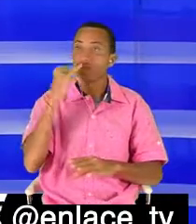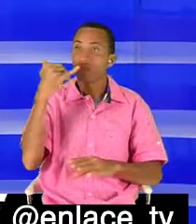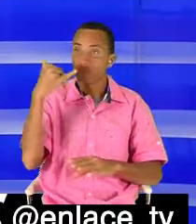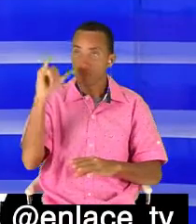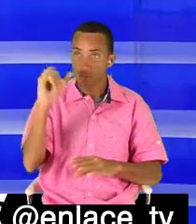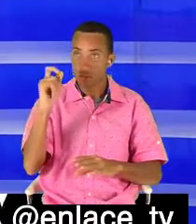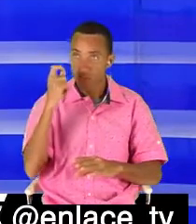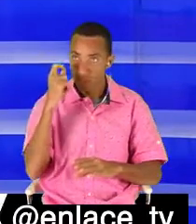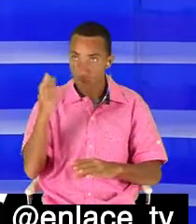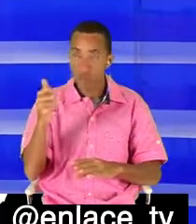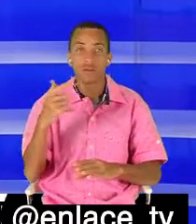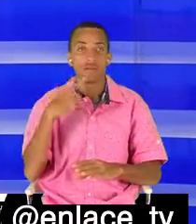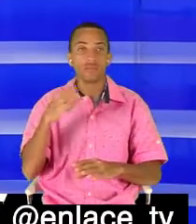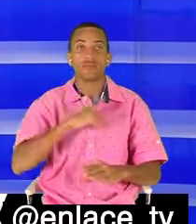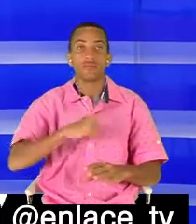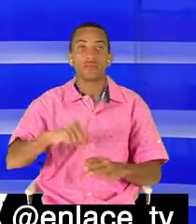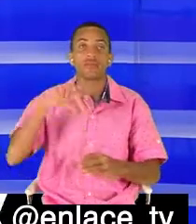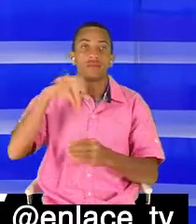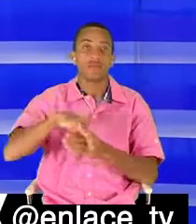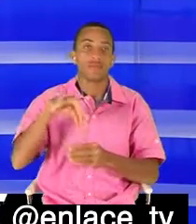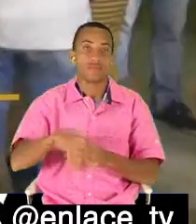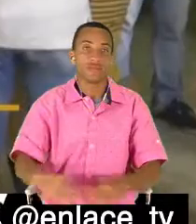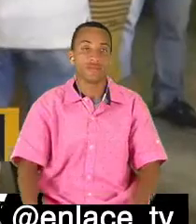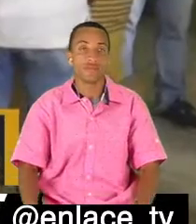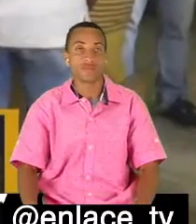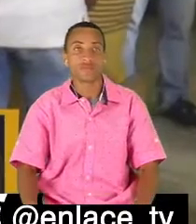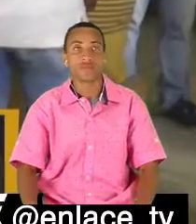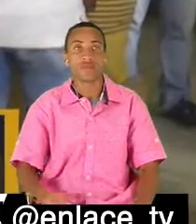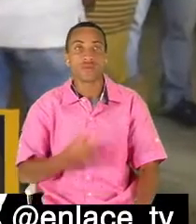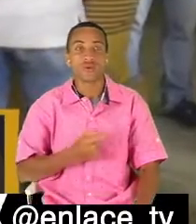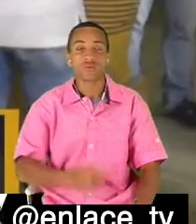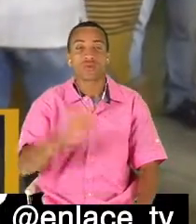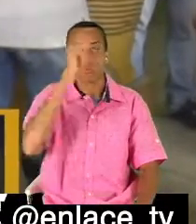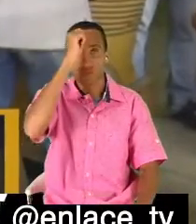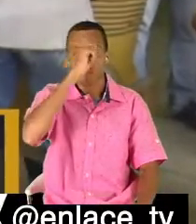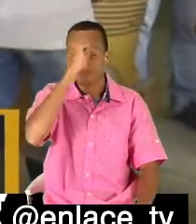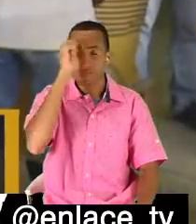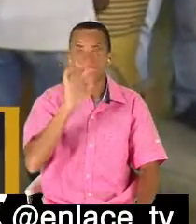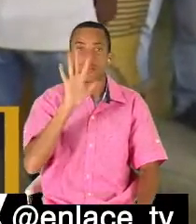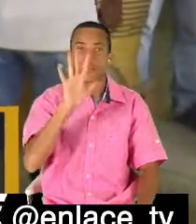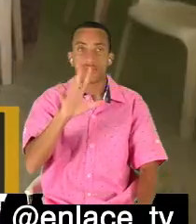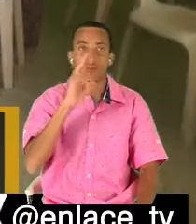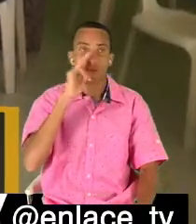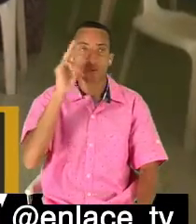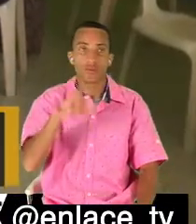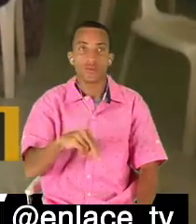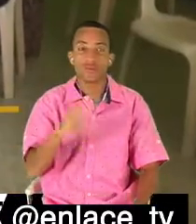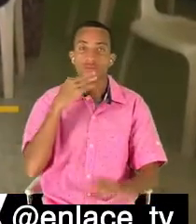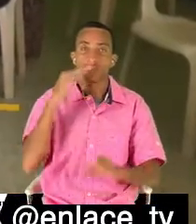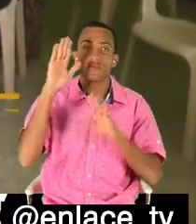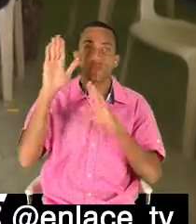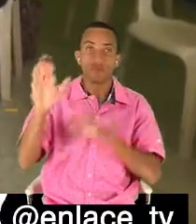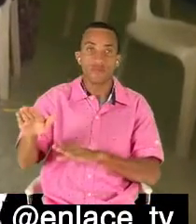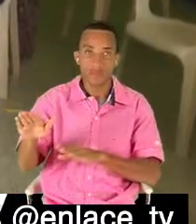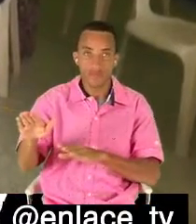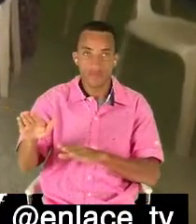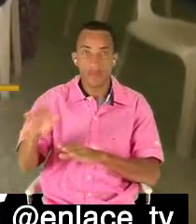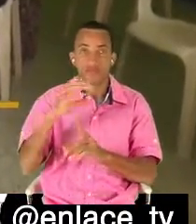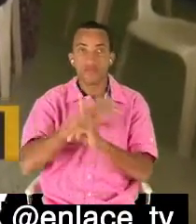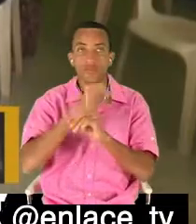que ejerzan su derecho al voto. Este domingo 5 de junio se realizará la elección de los representantes para el Consejo de